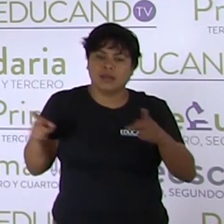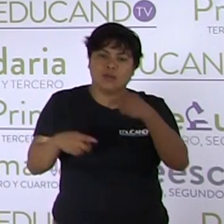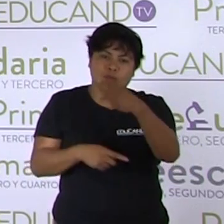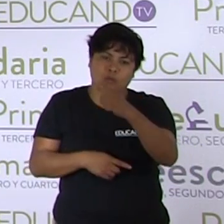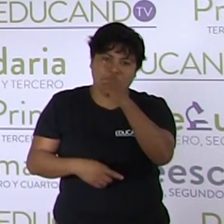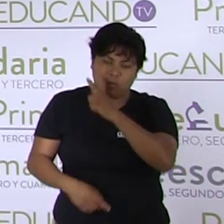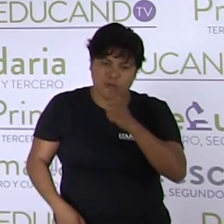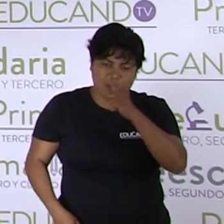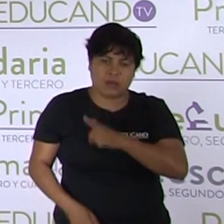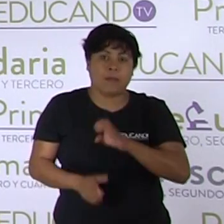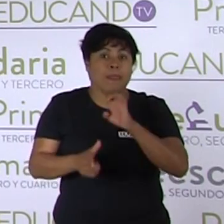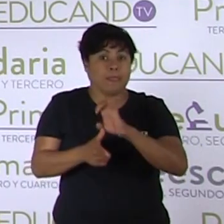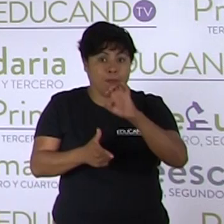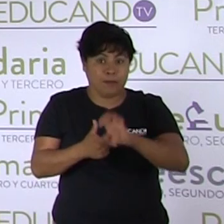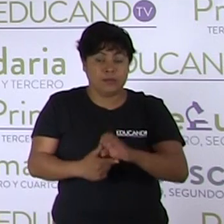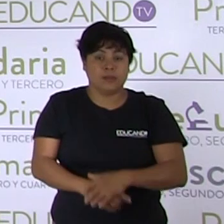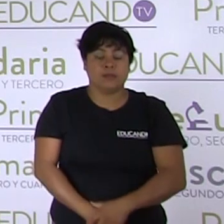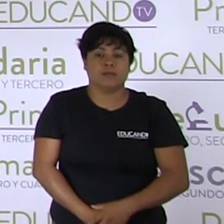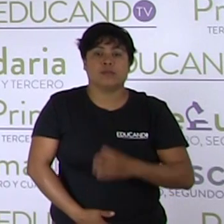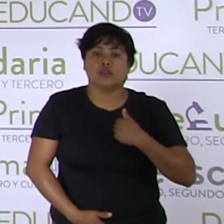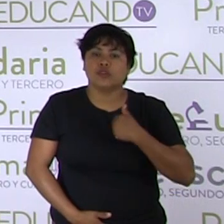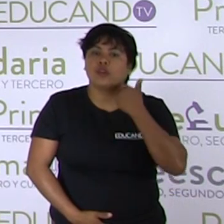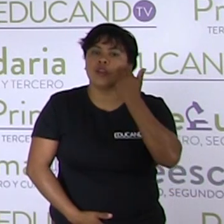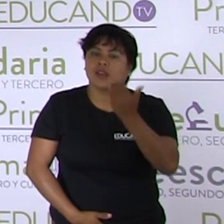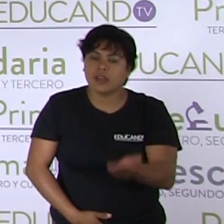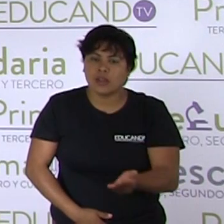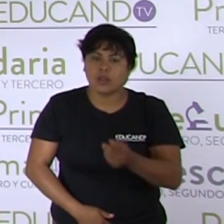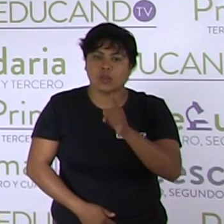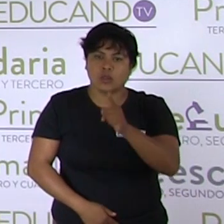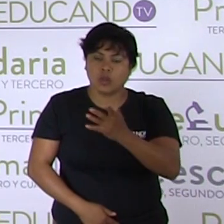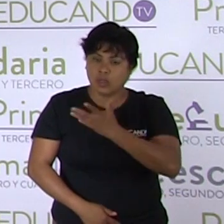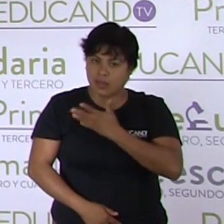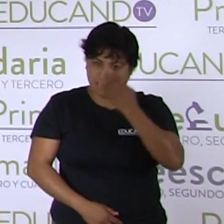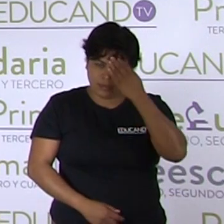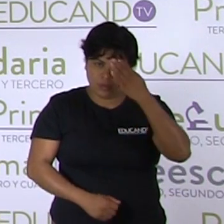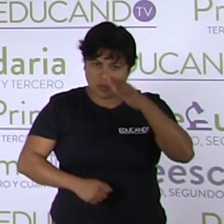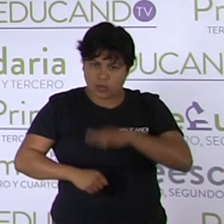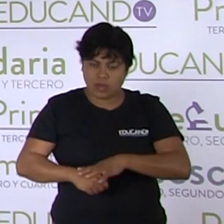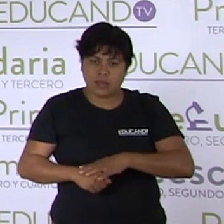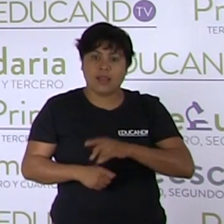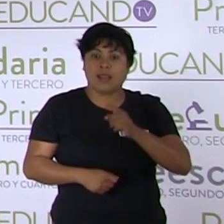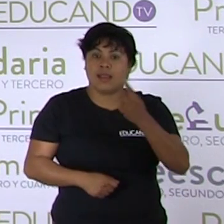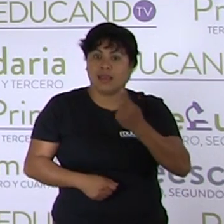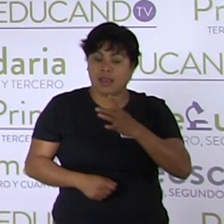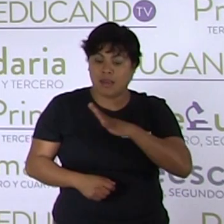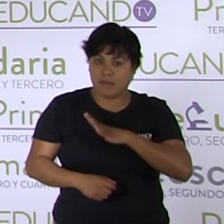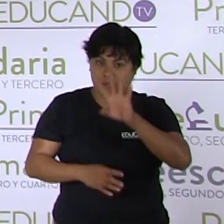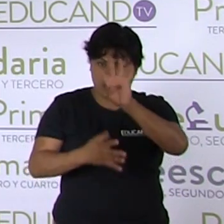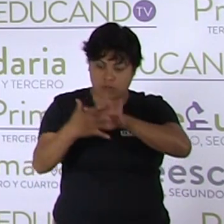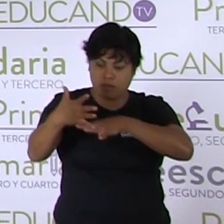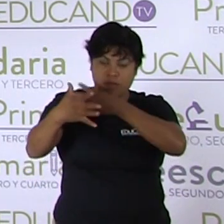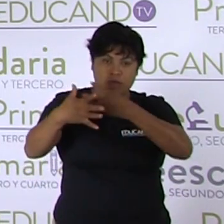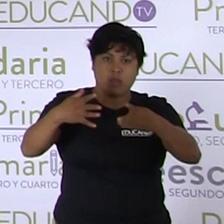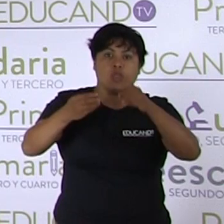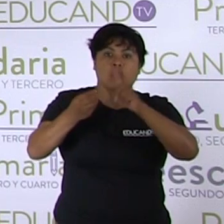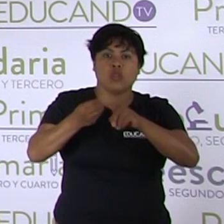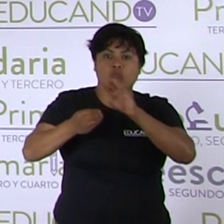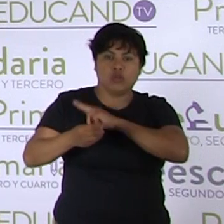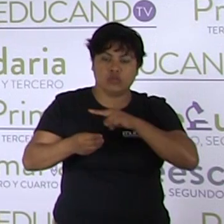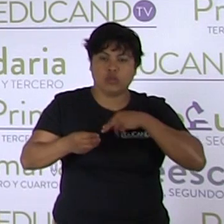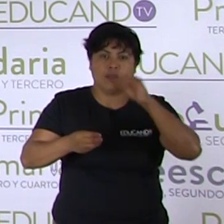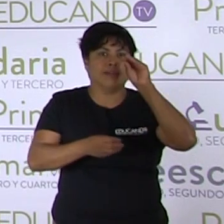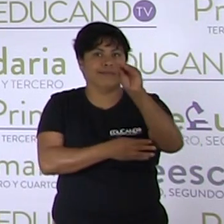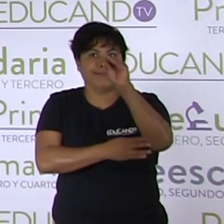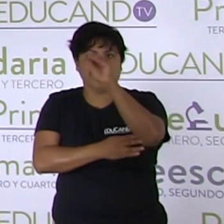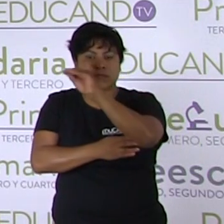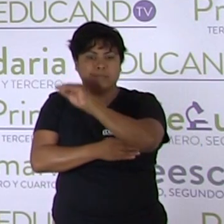lenguaje. Entonces, quiero que tengas en cuenta en que haríamos una tabla en donde iríamos ubicando